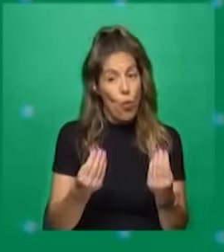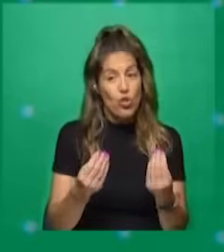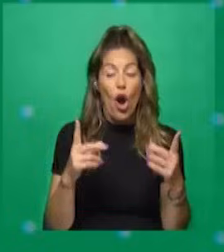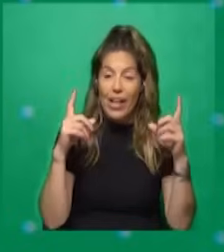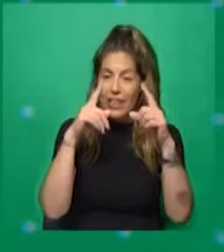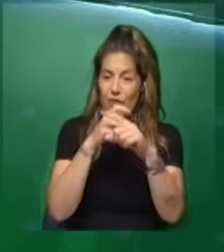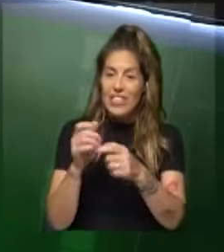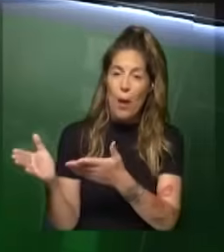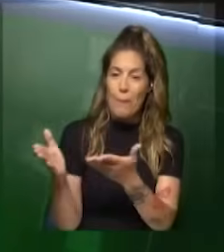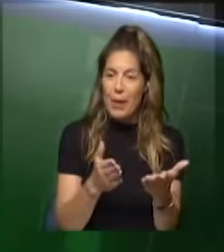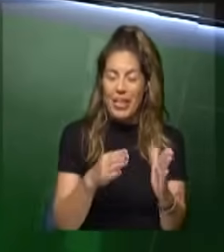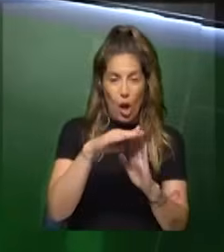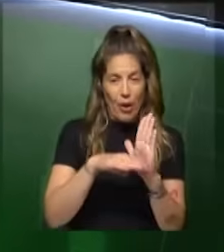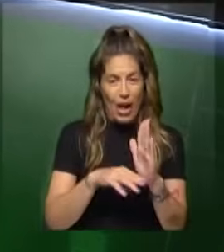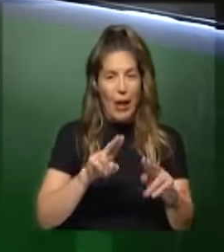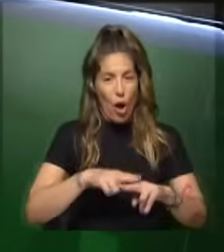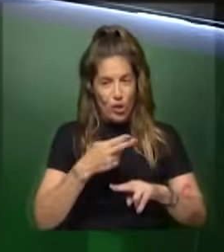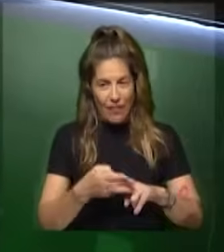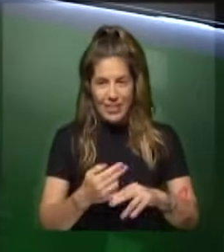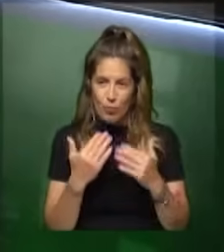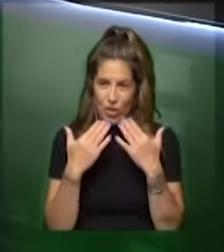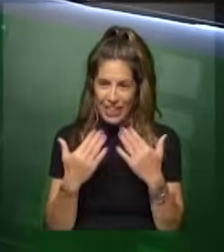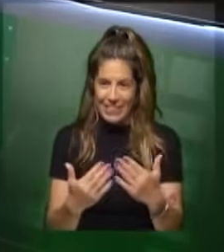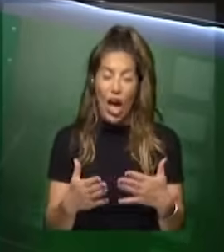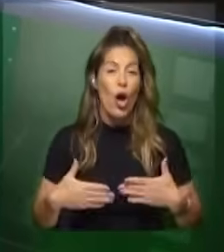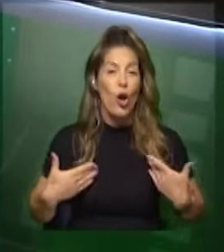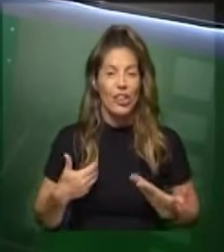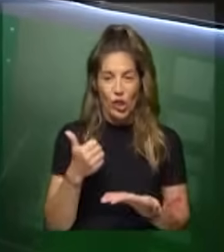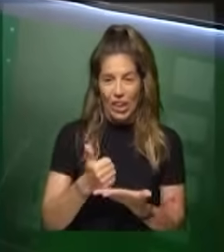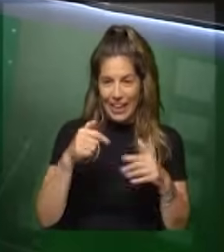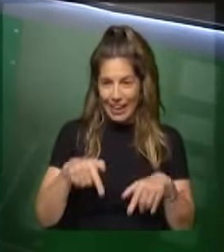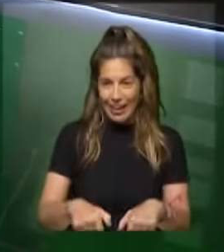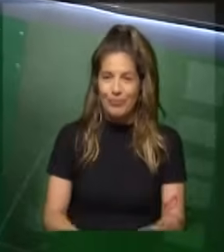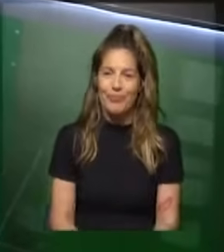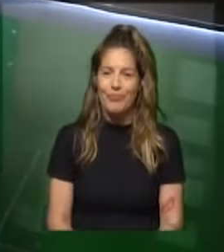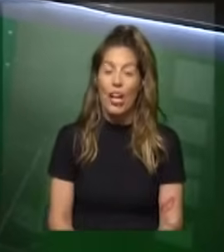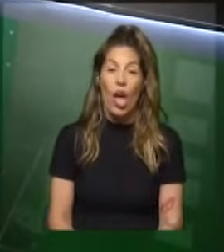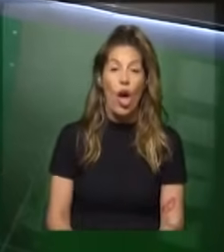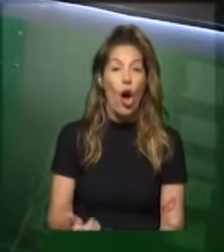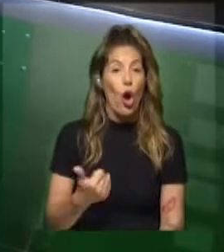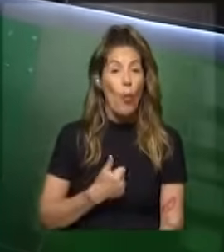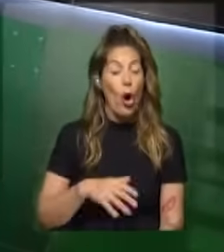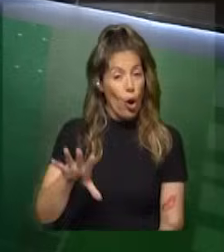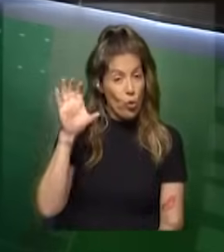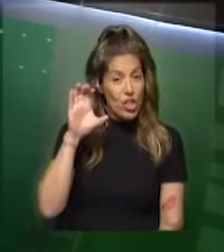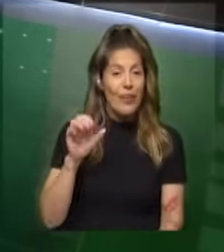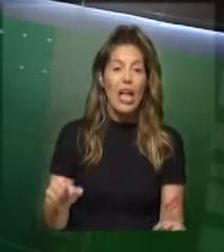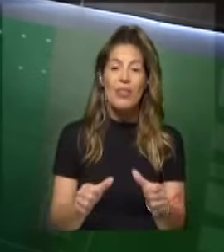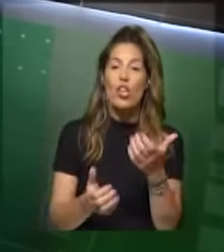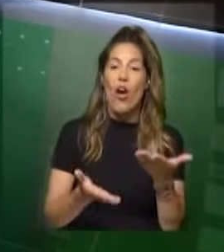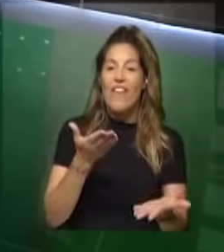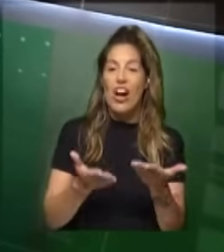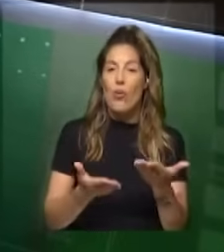complejo. Leo, bienvenido al programa nuevamente. Muchas gracias, muy contento de estar acá. Bueno, como escuchabas, estamos haciendo una evaluación en el